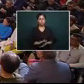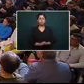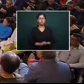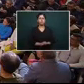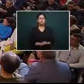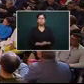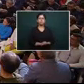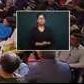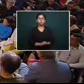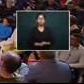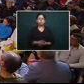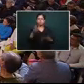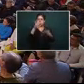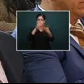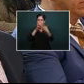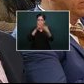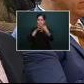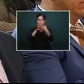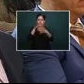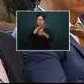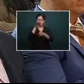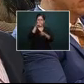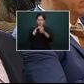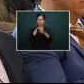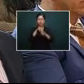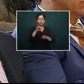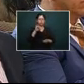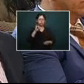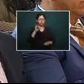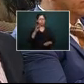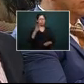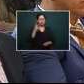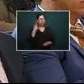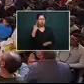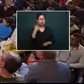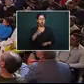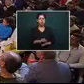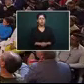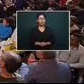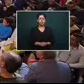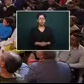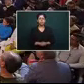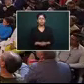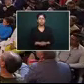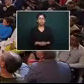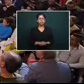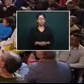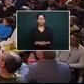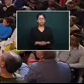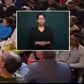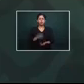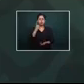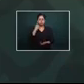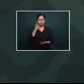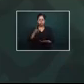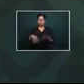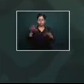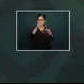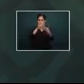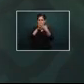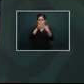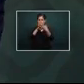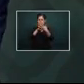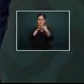Sobre los penales, las cárceles Sí, que se está miren, en cuanto a los penales